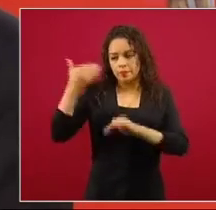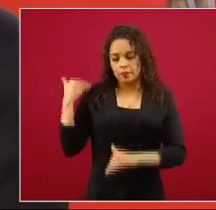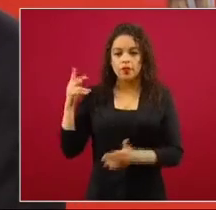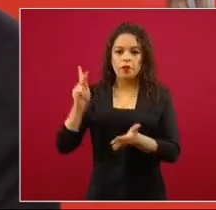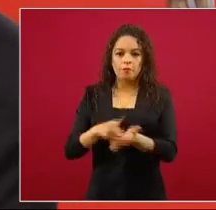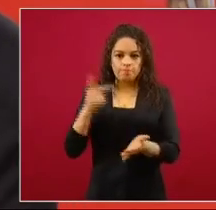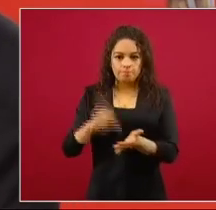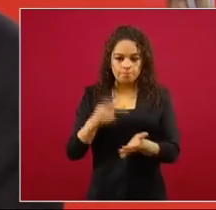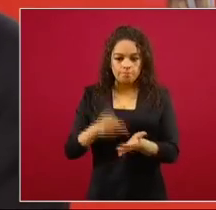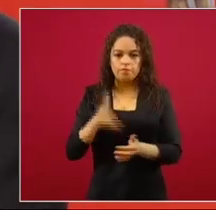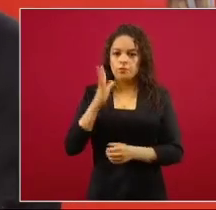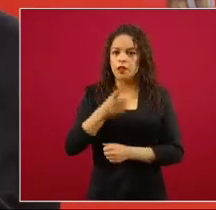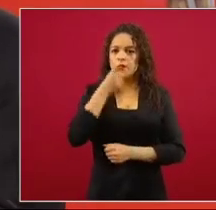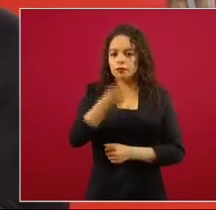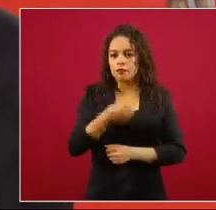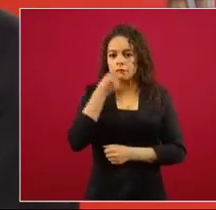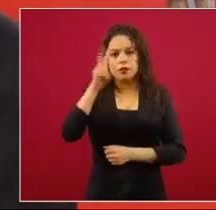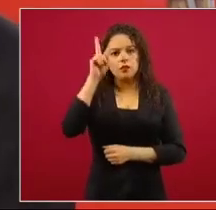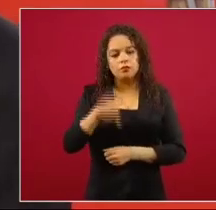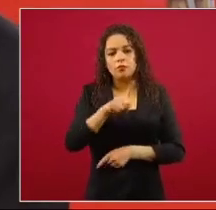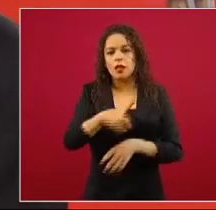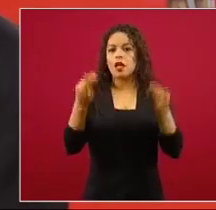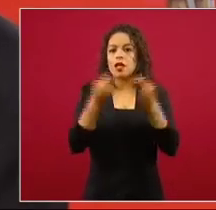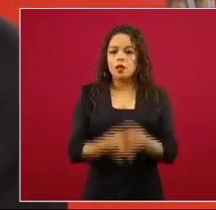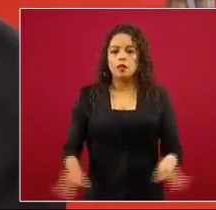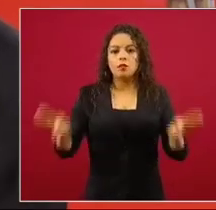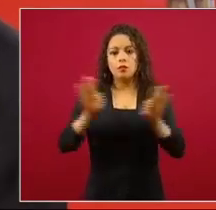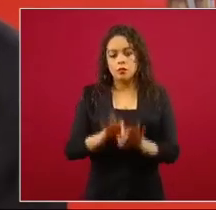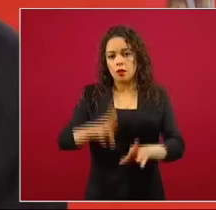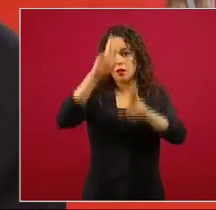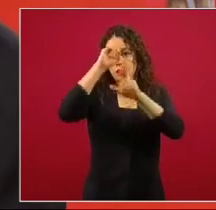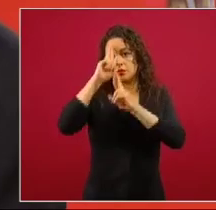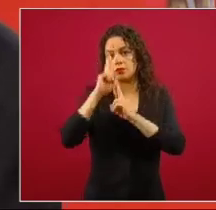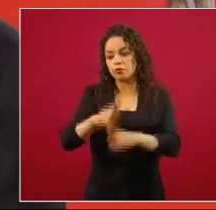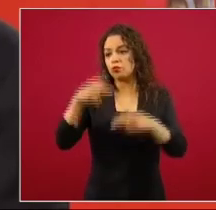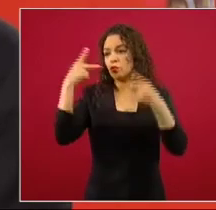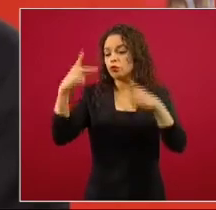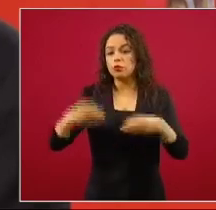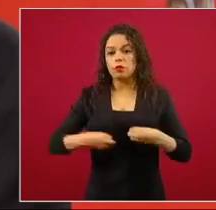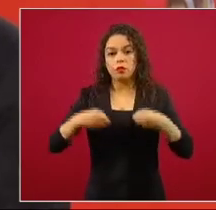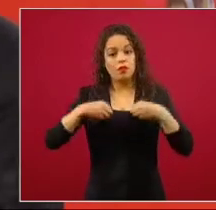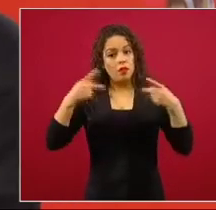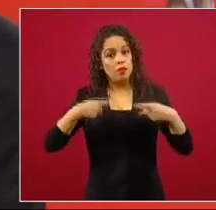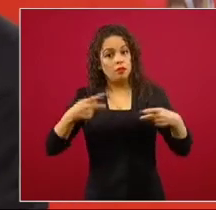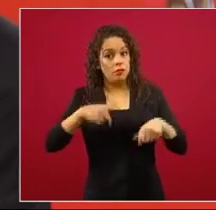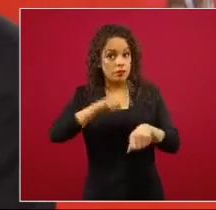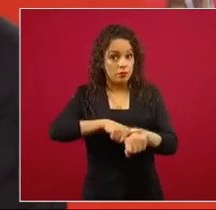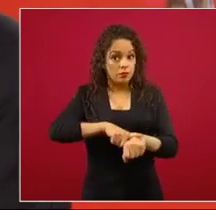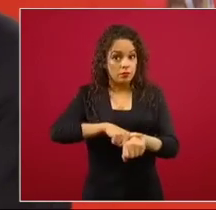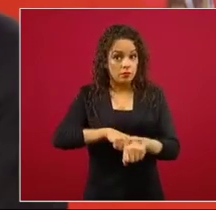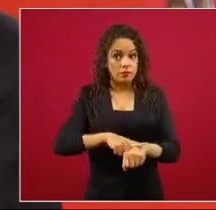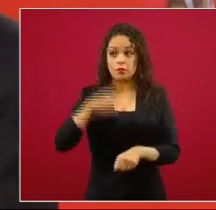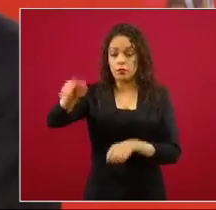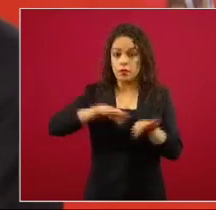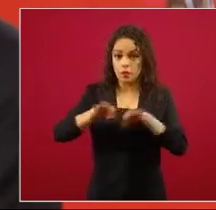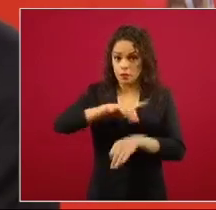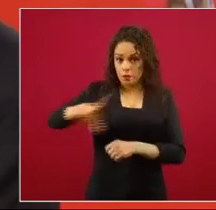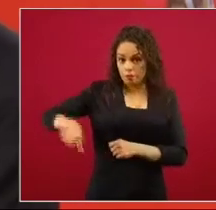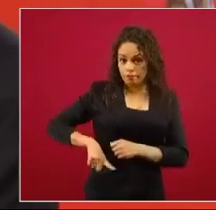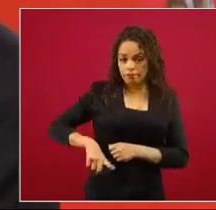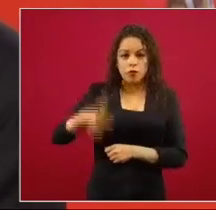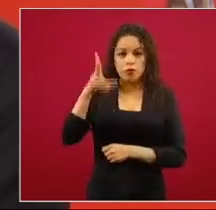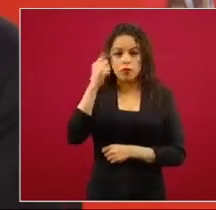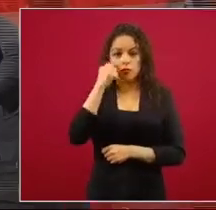repetidamente también que es importantísimo conservar el respeto a la confidencialidad de las personas. Son personas, aunque tengan un cargo,